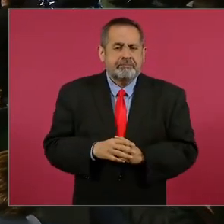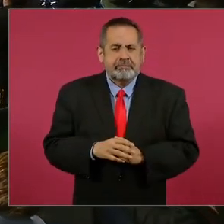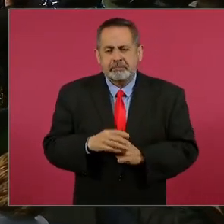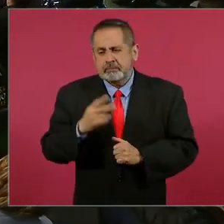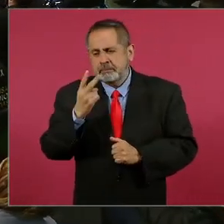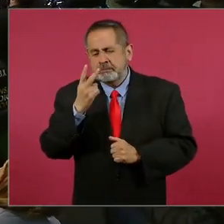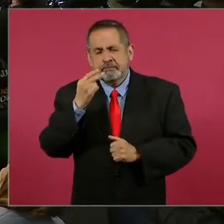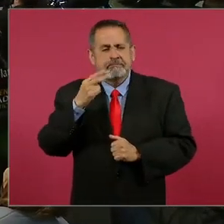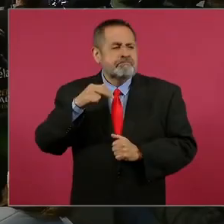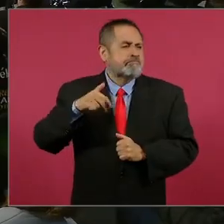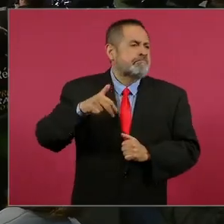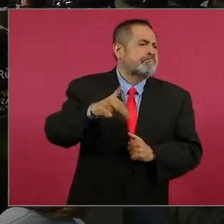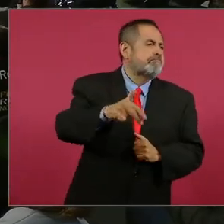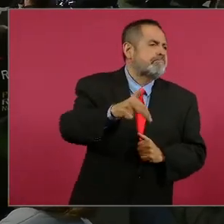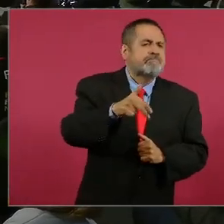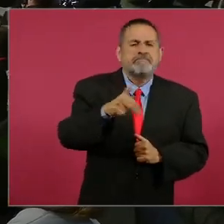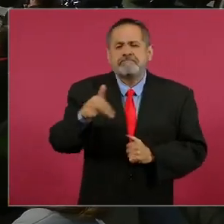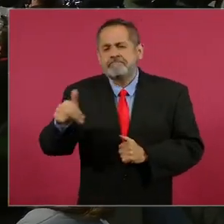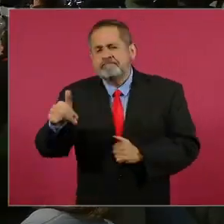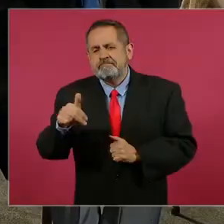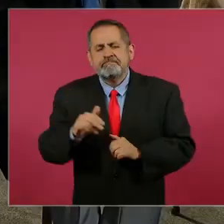una o dos vueltecitas más,